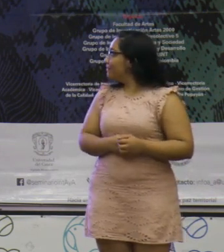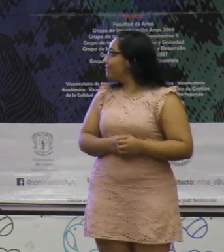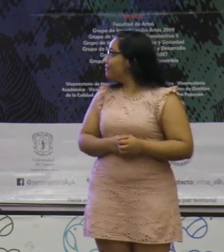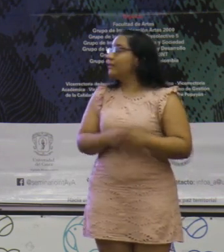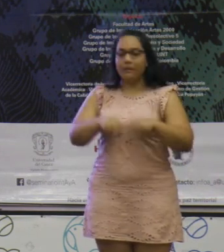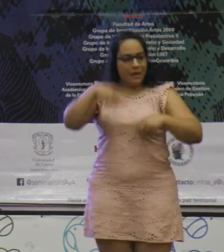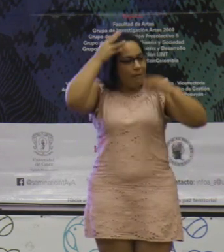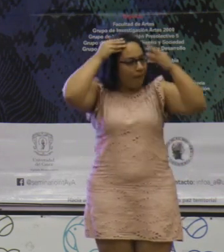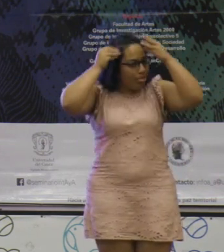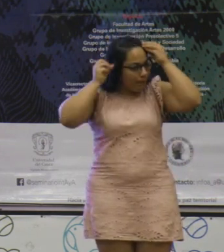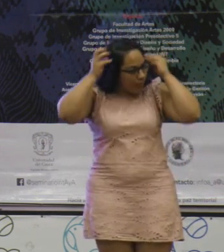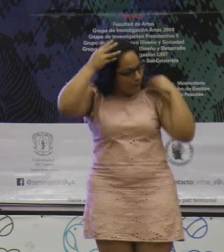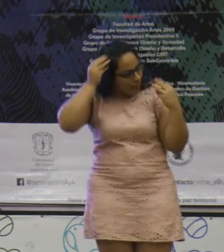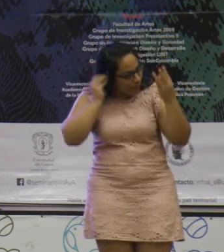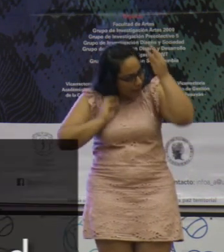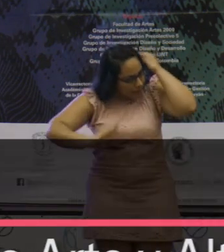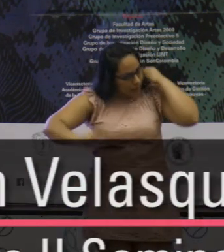Pierde su cabello, o sea,